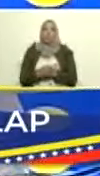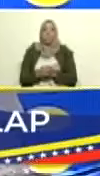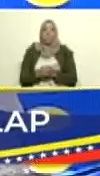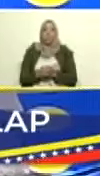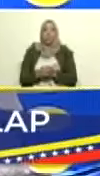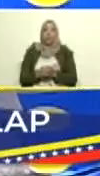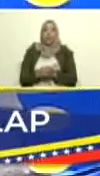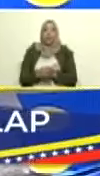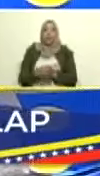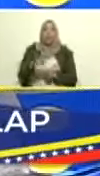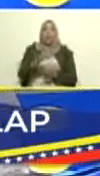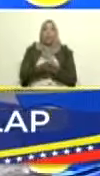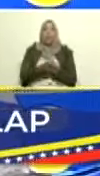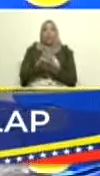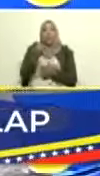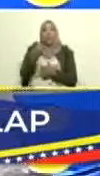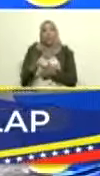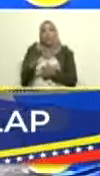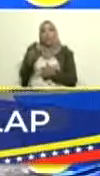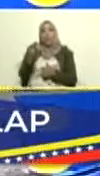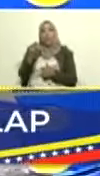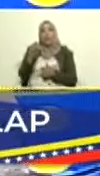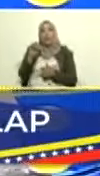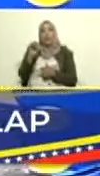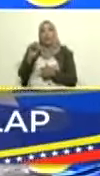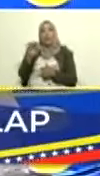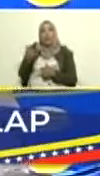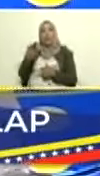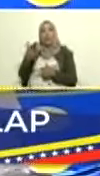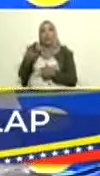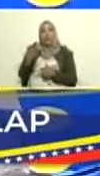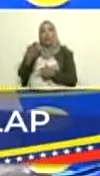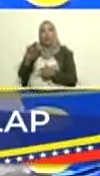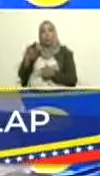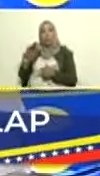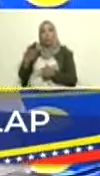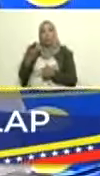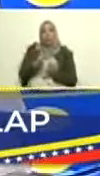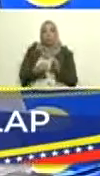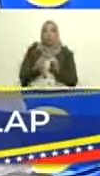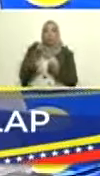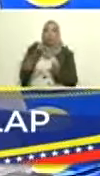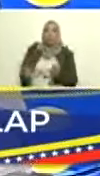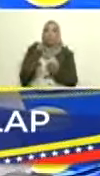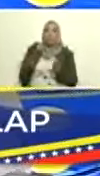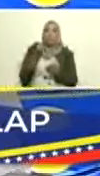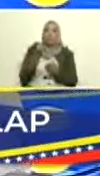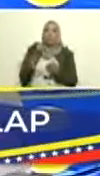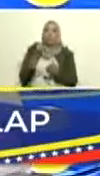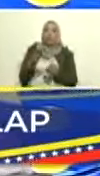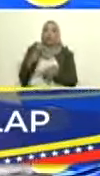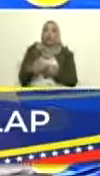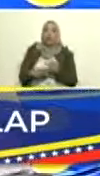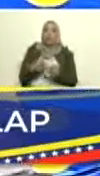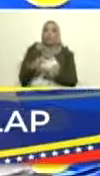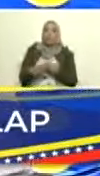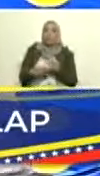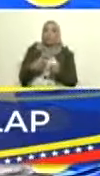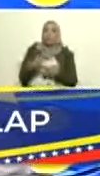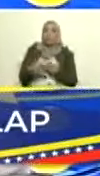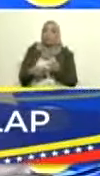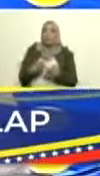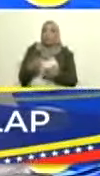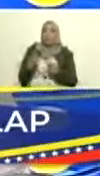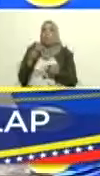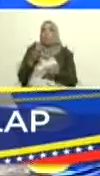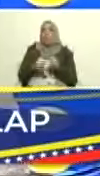Y estamos en este momento, compañero presidente, impulsando la preproducción con un programa